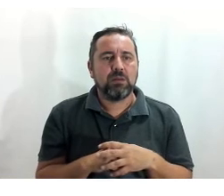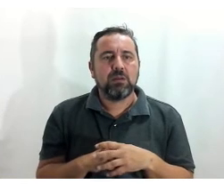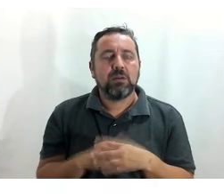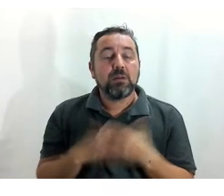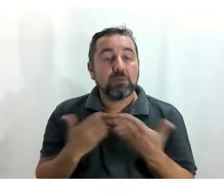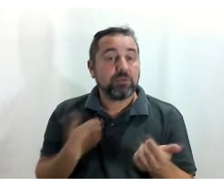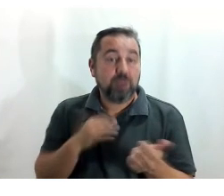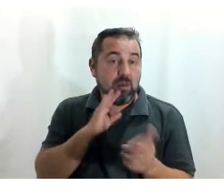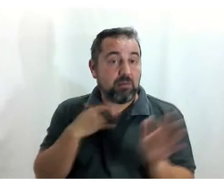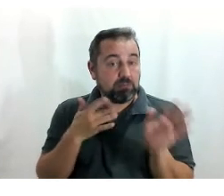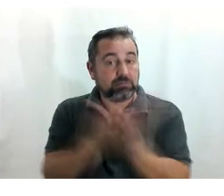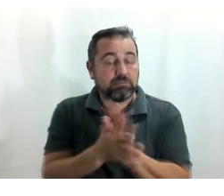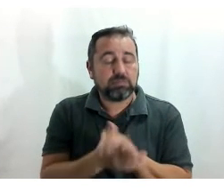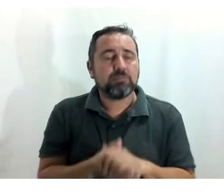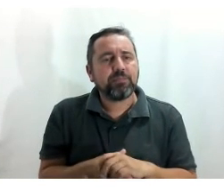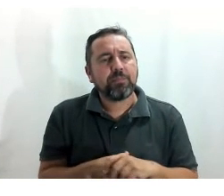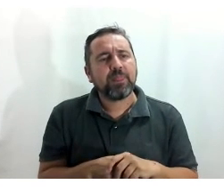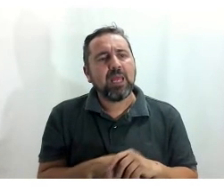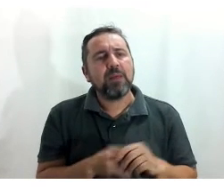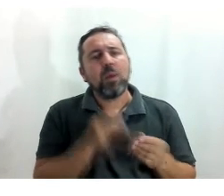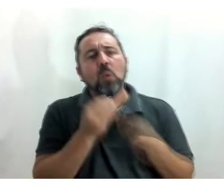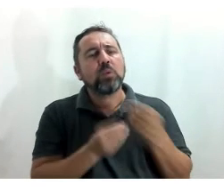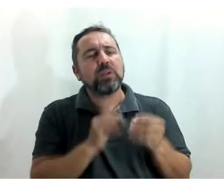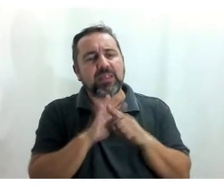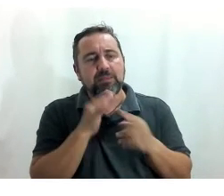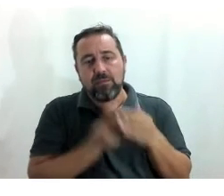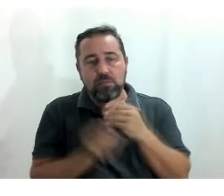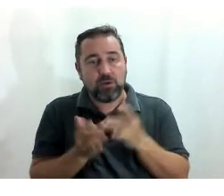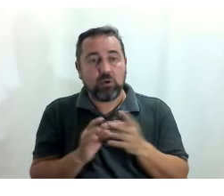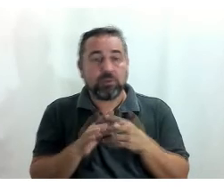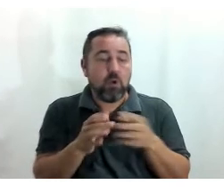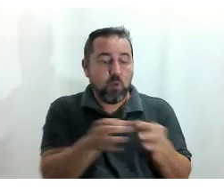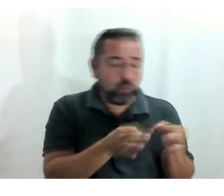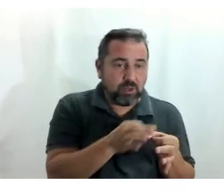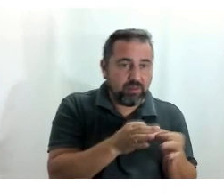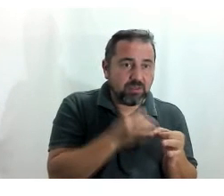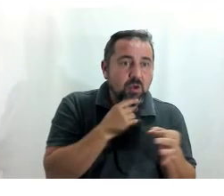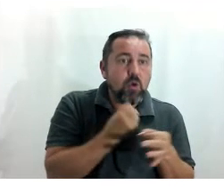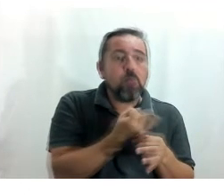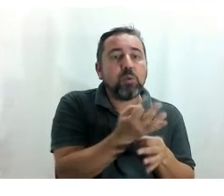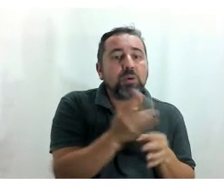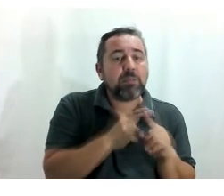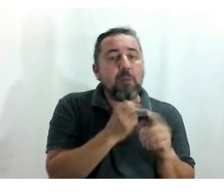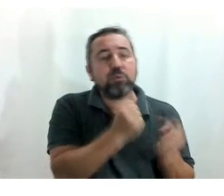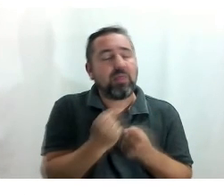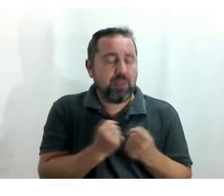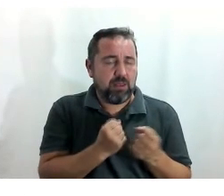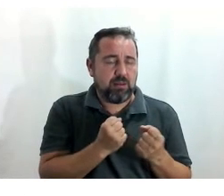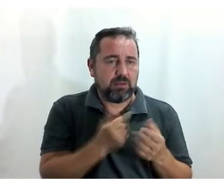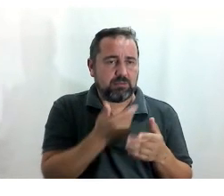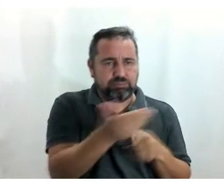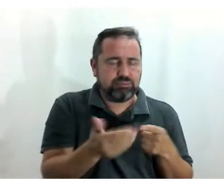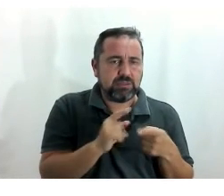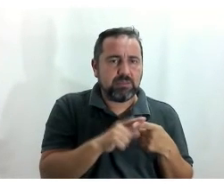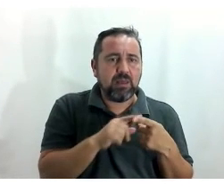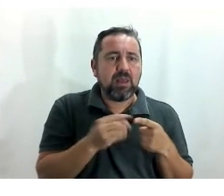Como he dicho, para no utilizar embriones tenemos la opción de utilizar células pluripotenciales inducidas. ¿Cómo se consigue